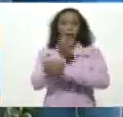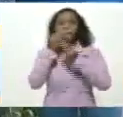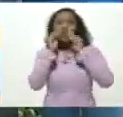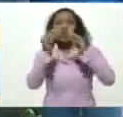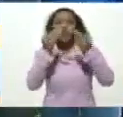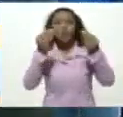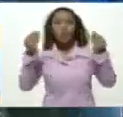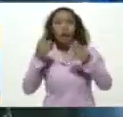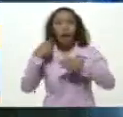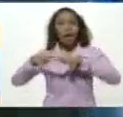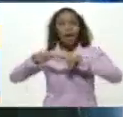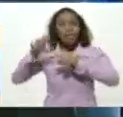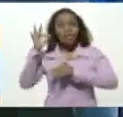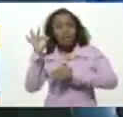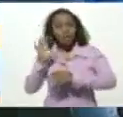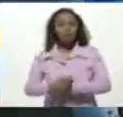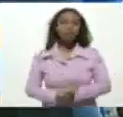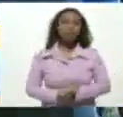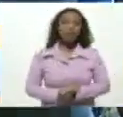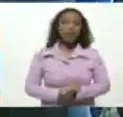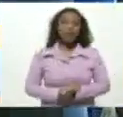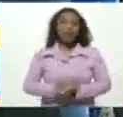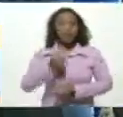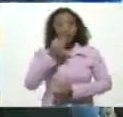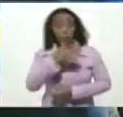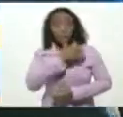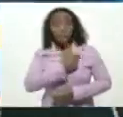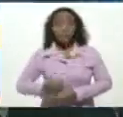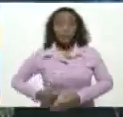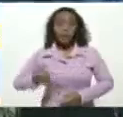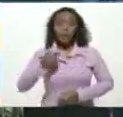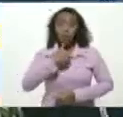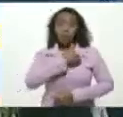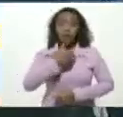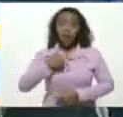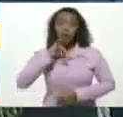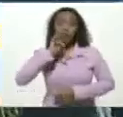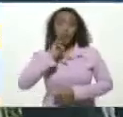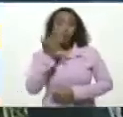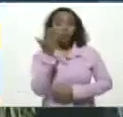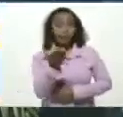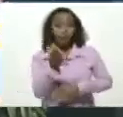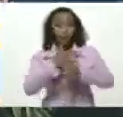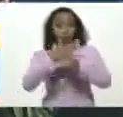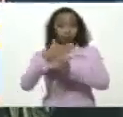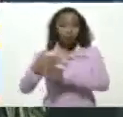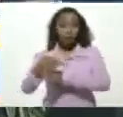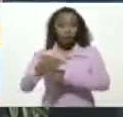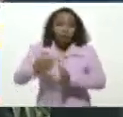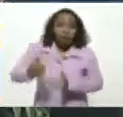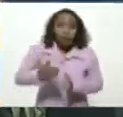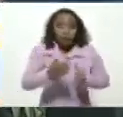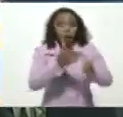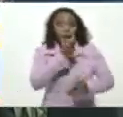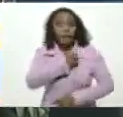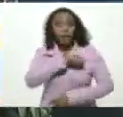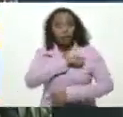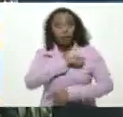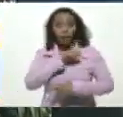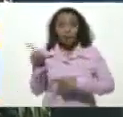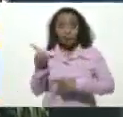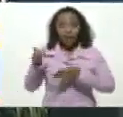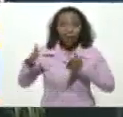Marbella. Bueno, presidente, quería informarle que en la comuna de Camino de los Españoles, yo sé que usted lo conoce, el Camino